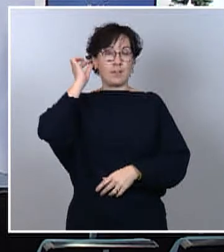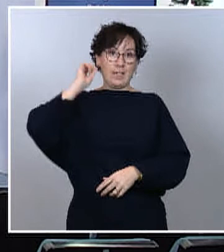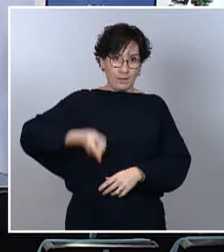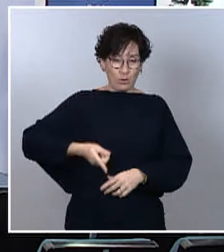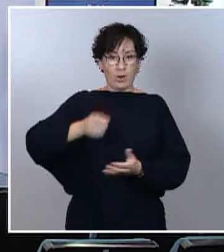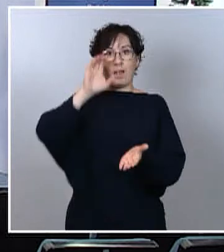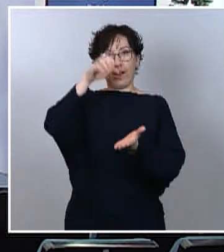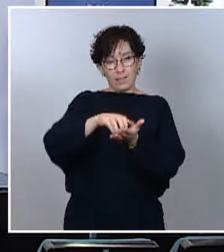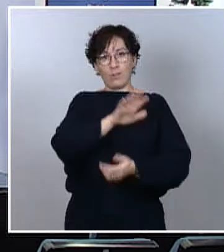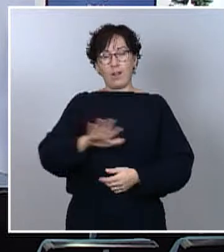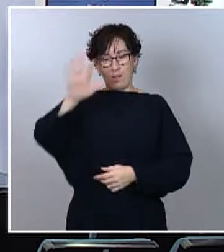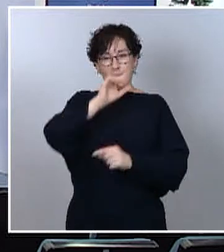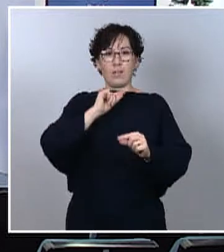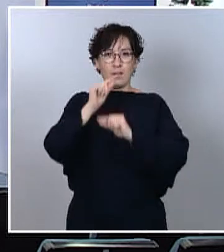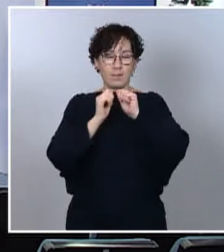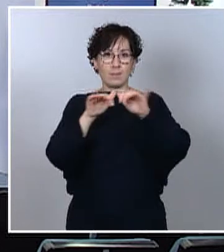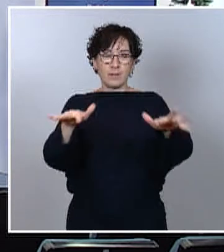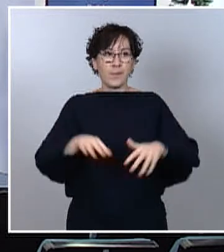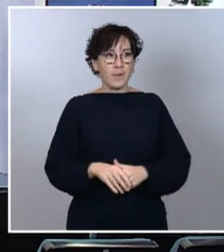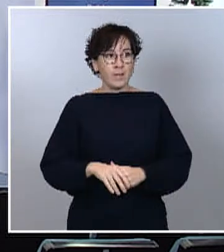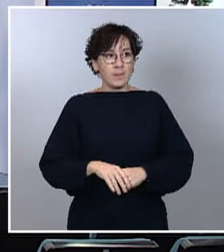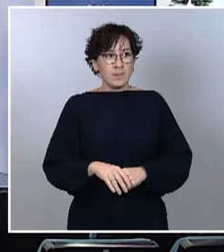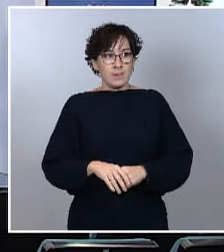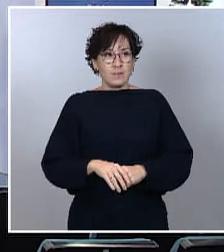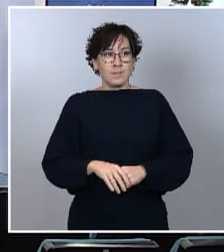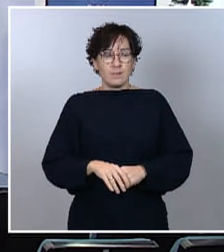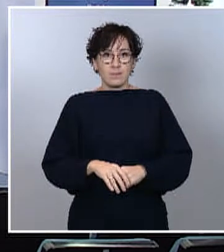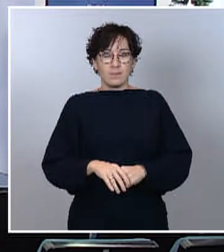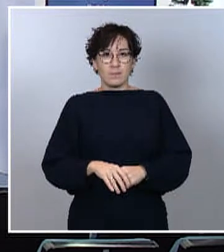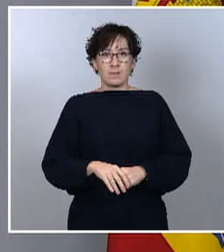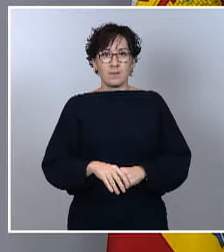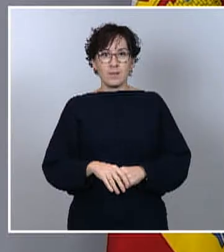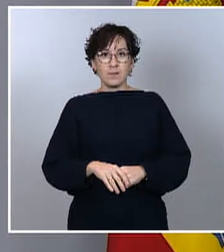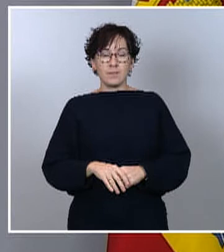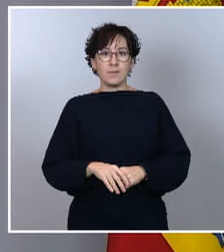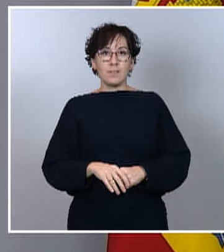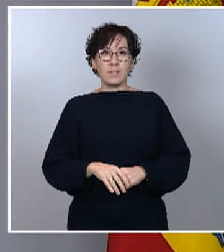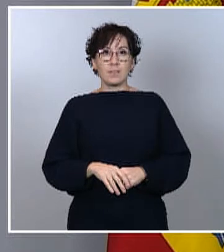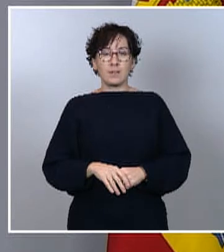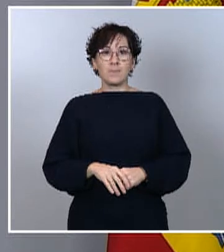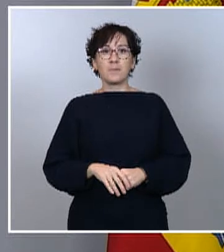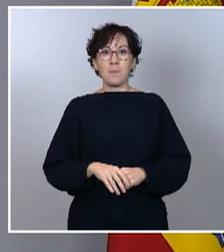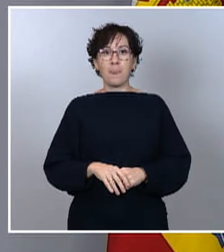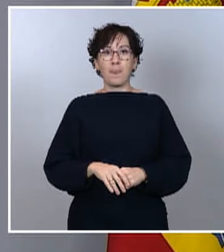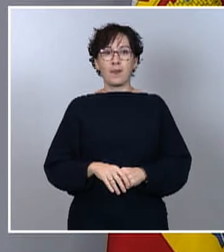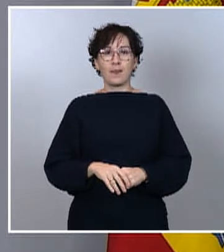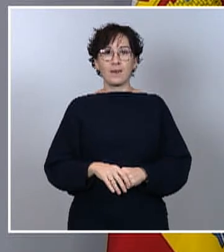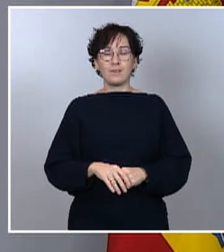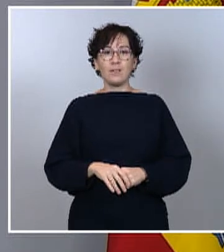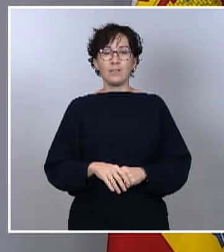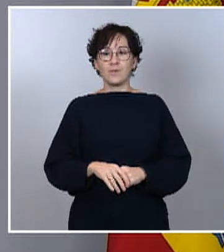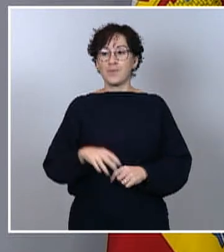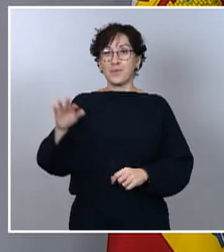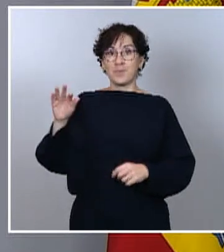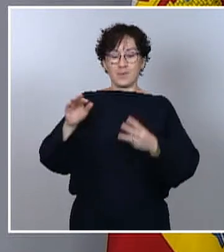Nacional de Epidemiología. Hola, buenas tardes. Pues como hemos hecho en rondas anteriores, una vez terminado el trabajo de